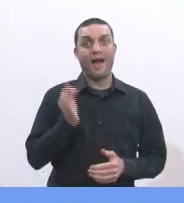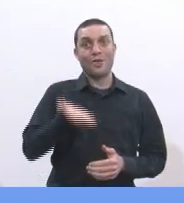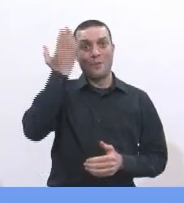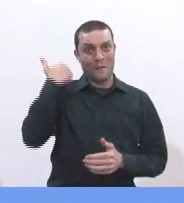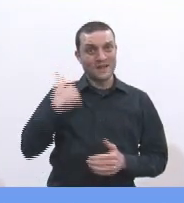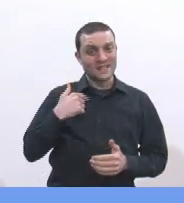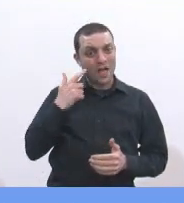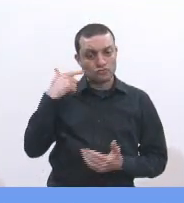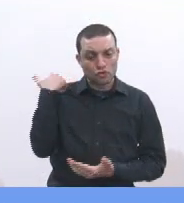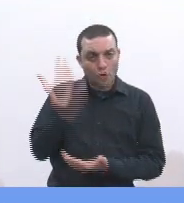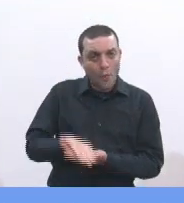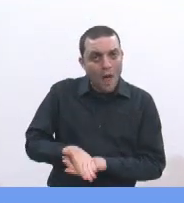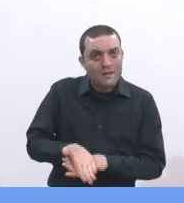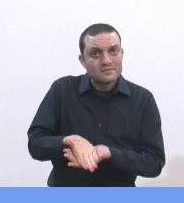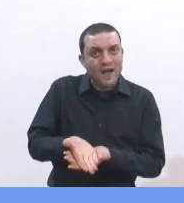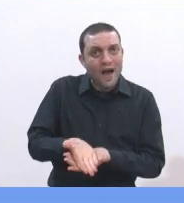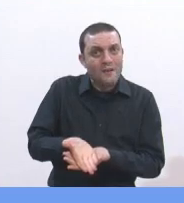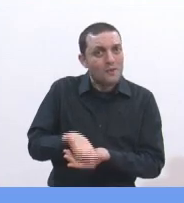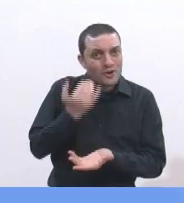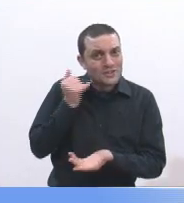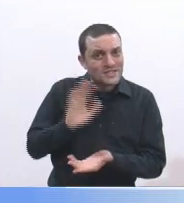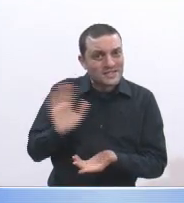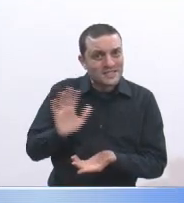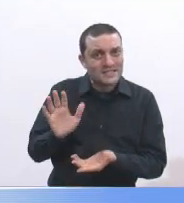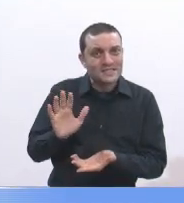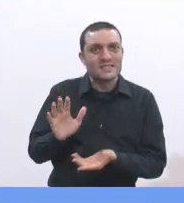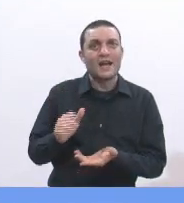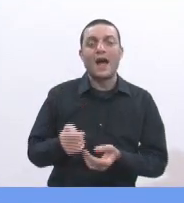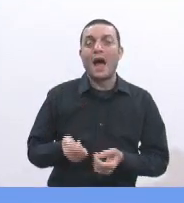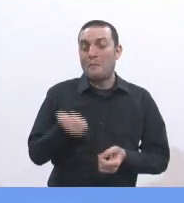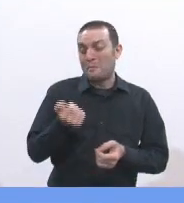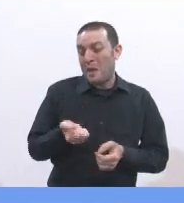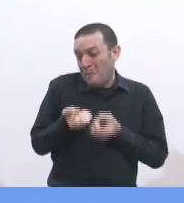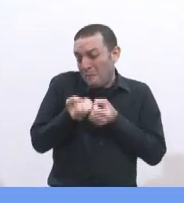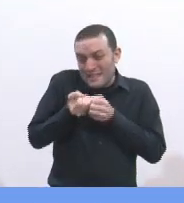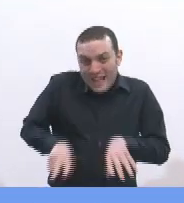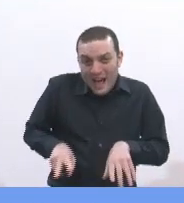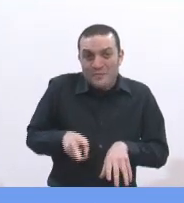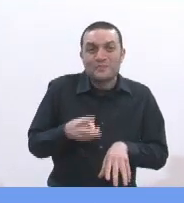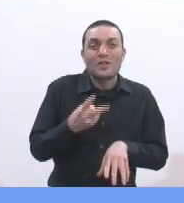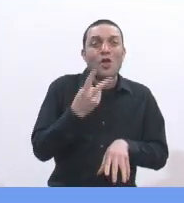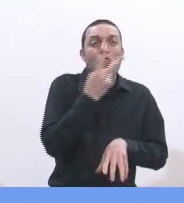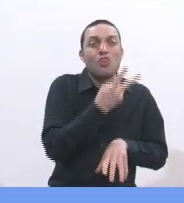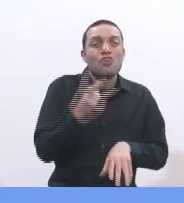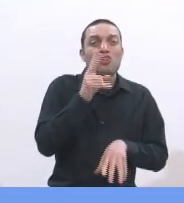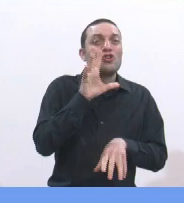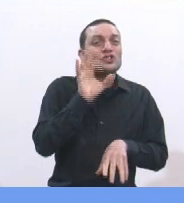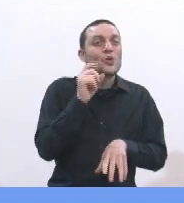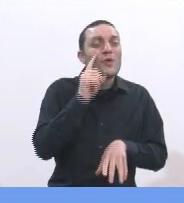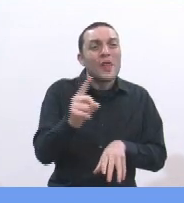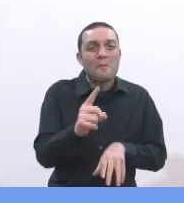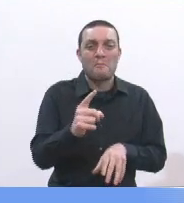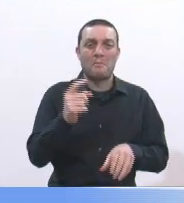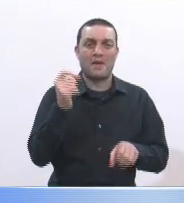inicial de un piso de 200 150 mil empleos muy necesarios en este momento de nuestro país